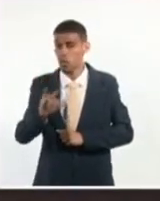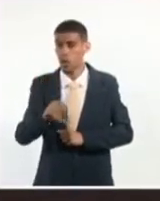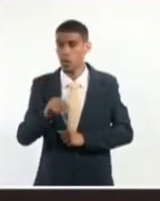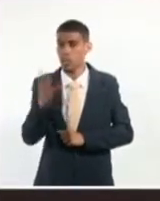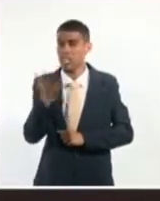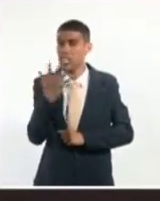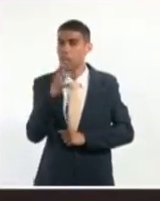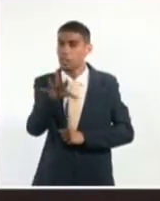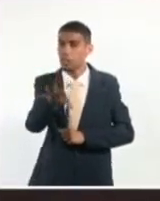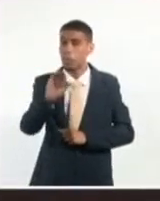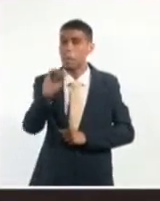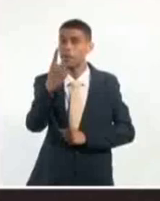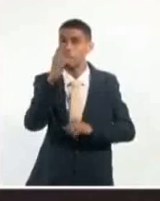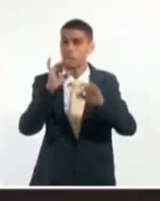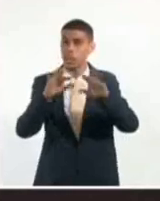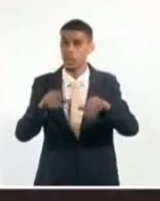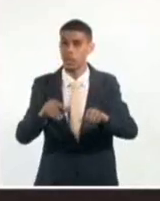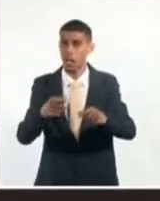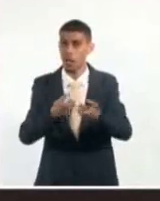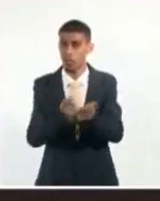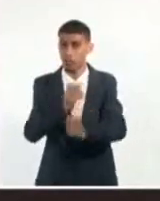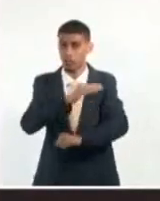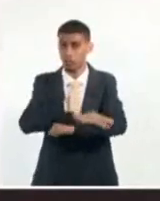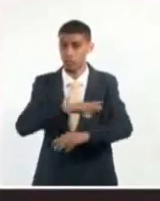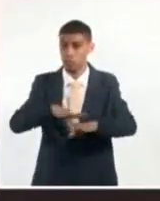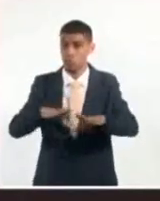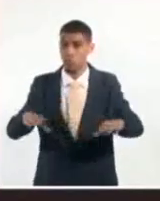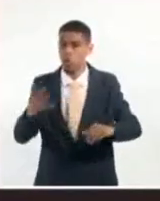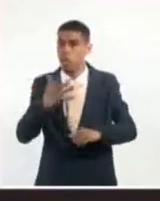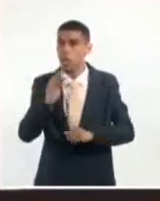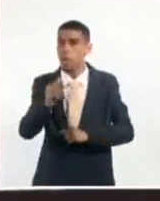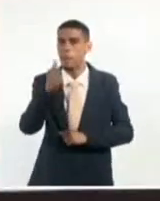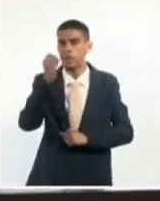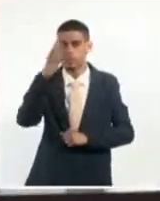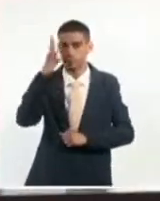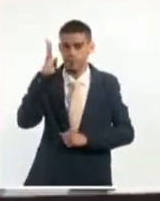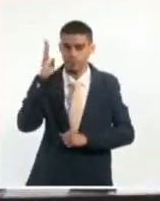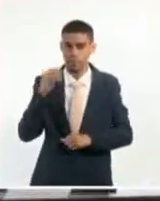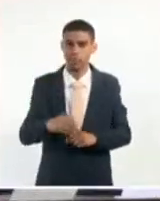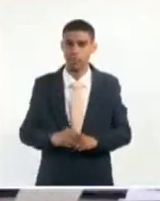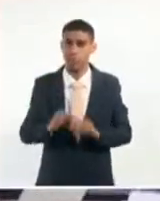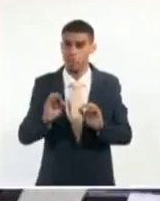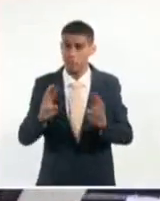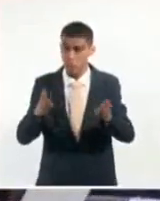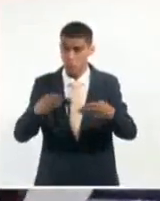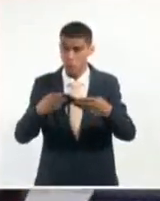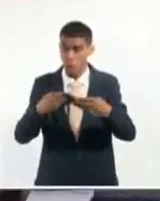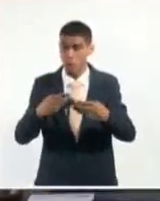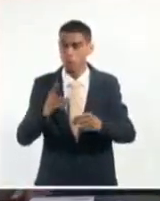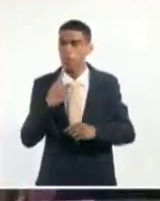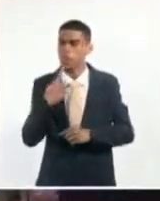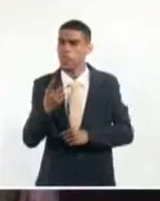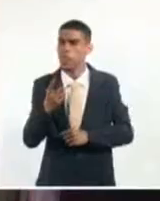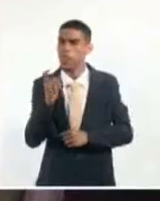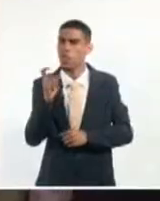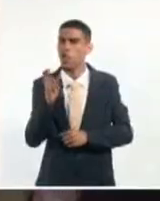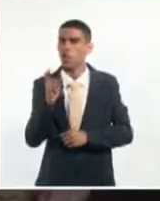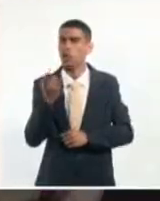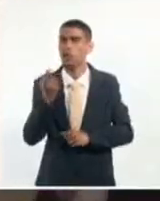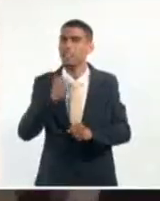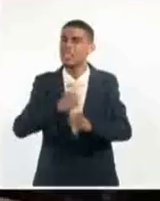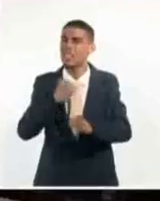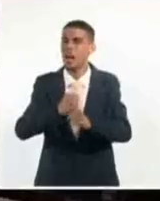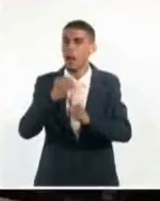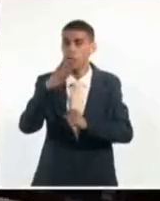primer secretario de su Comité Central Miguel Díaz Canel Bermúdez, quien al clausurar el cónclave destacó la figura del general de ejército